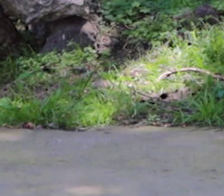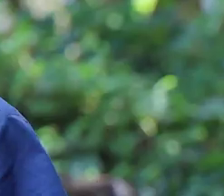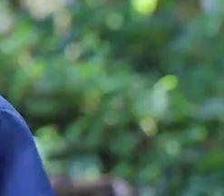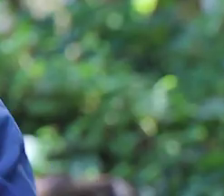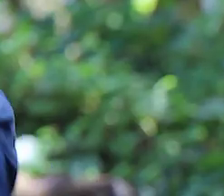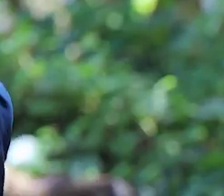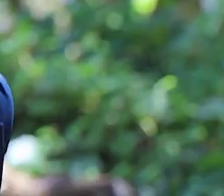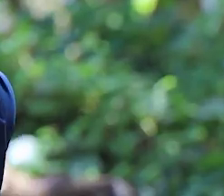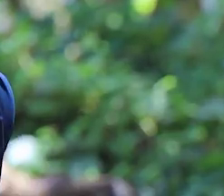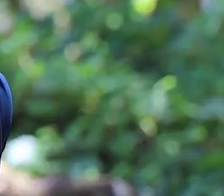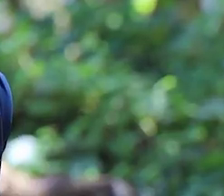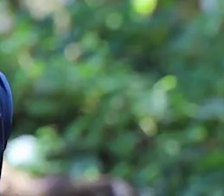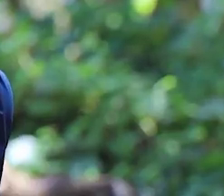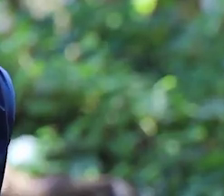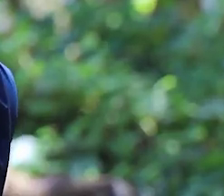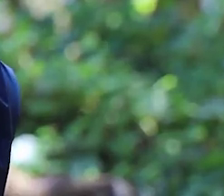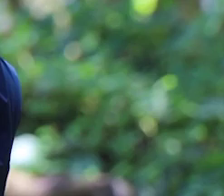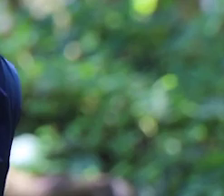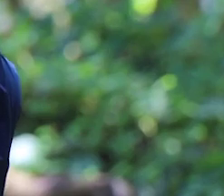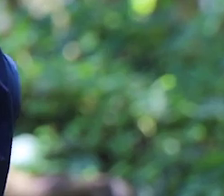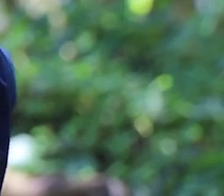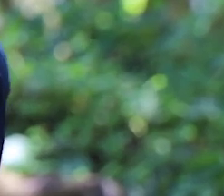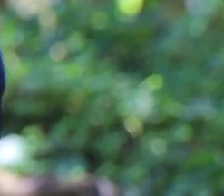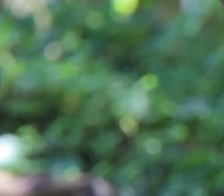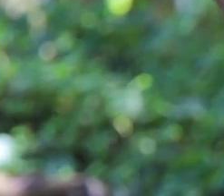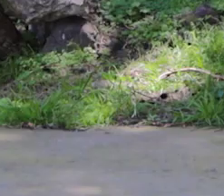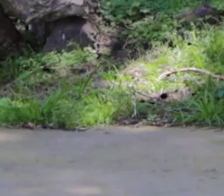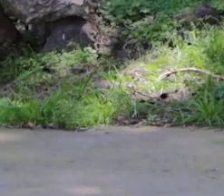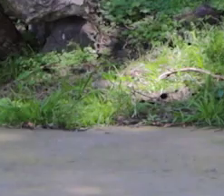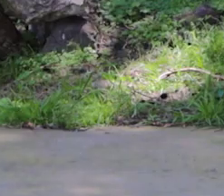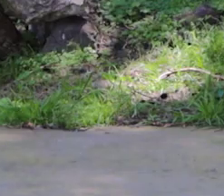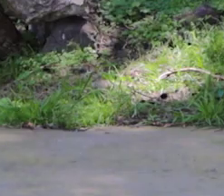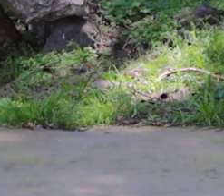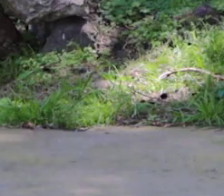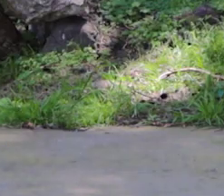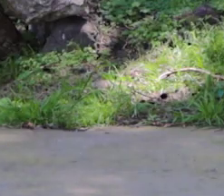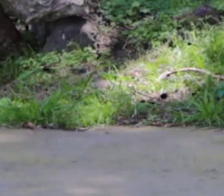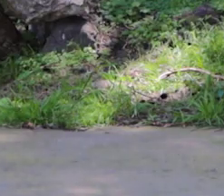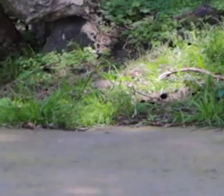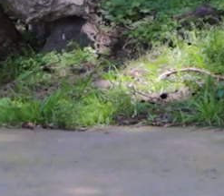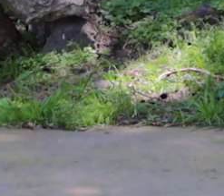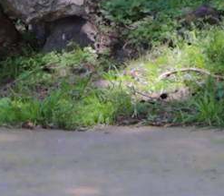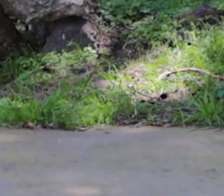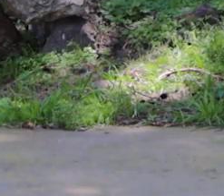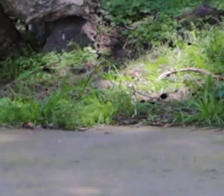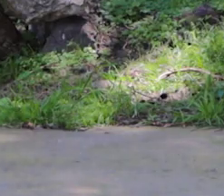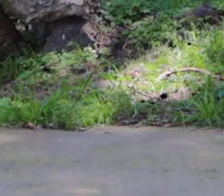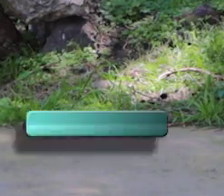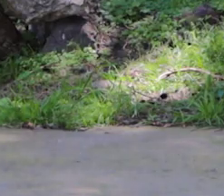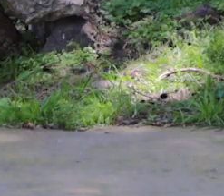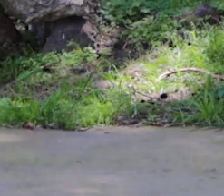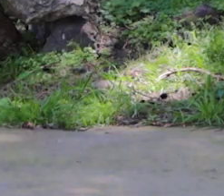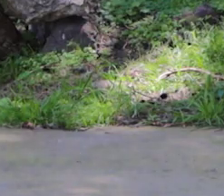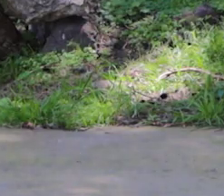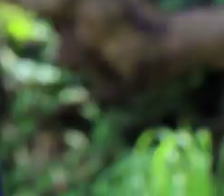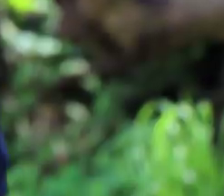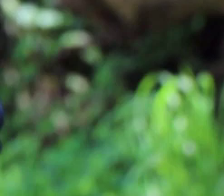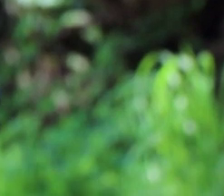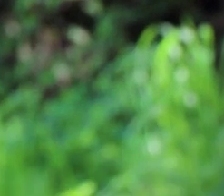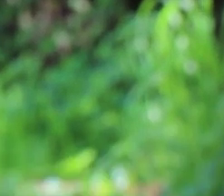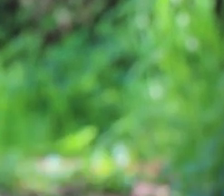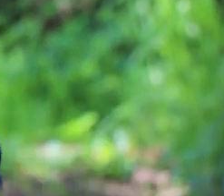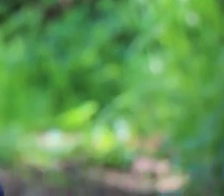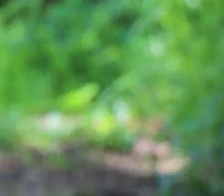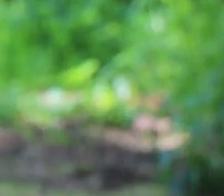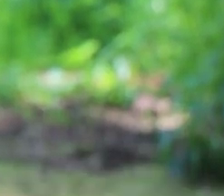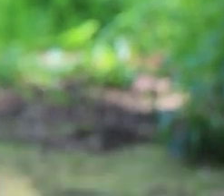los brazos y vamos a trabajar la pierna. Bajamos, flexionamos. Muy bien, exactamente ahí. Muy bien hecho, Yair.